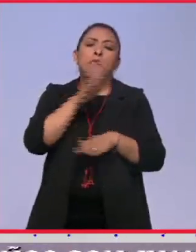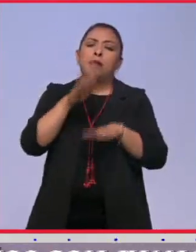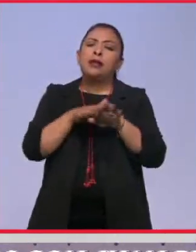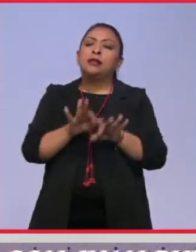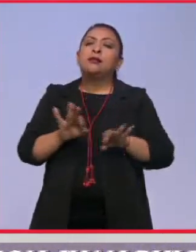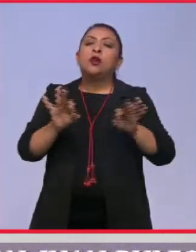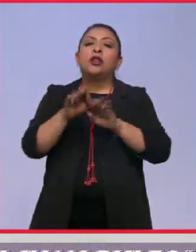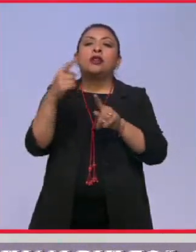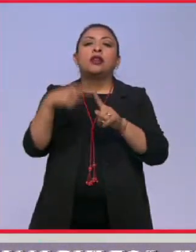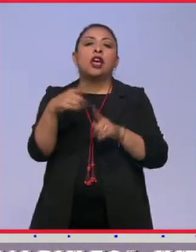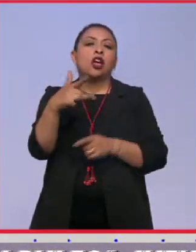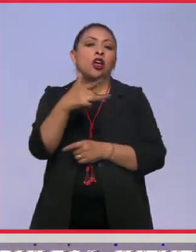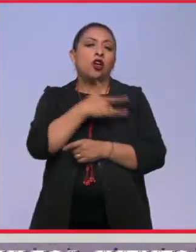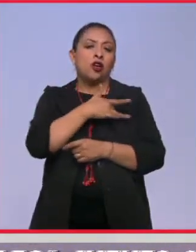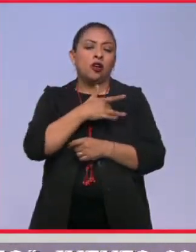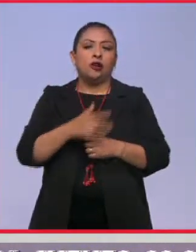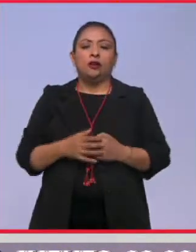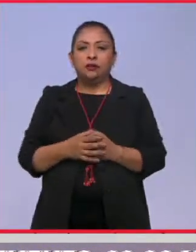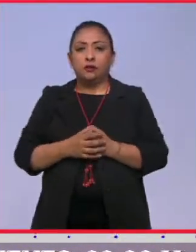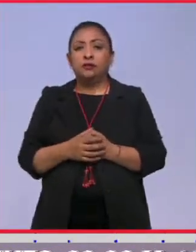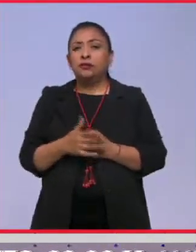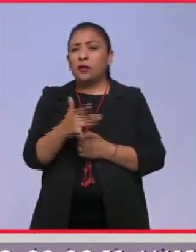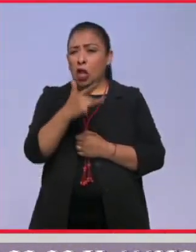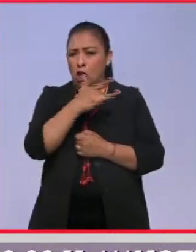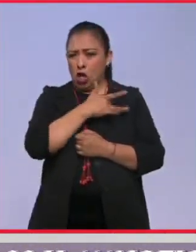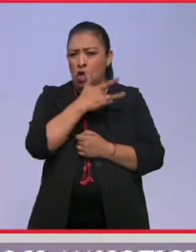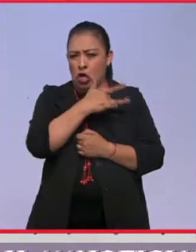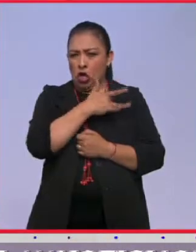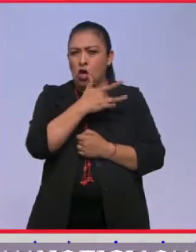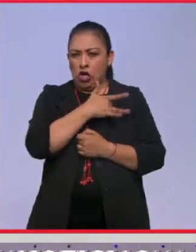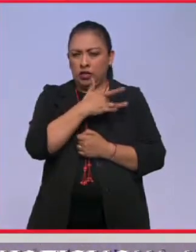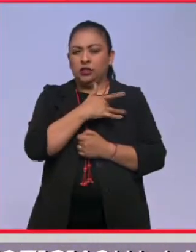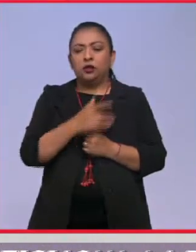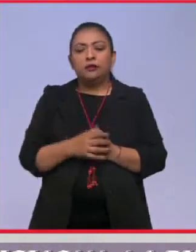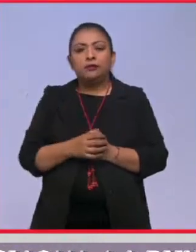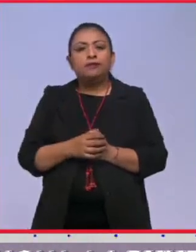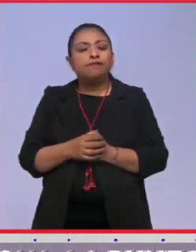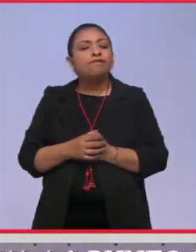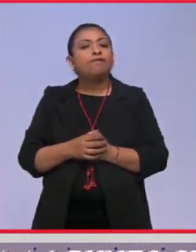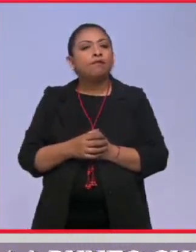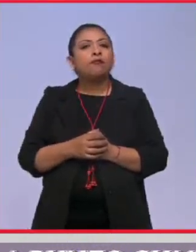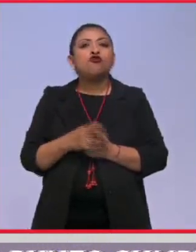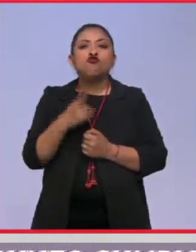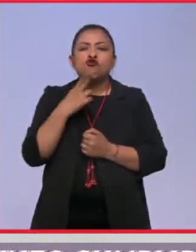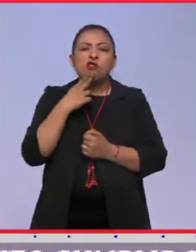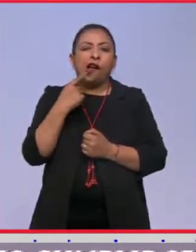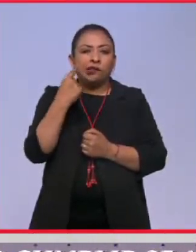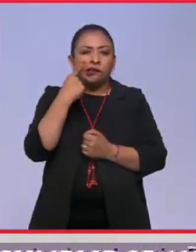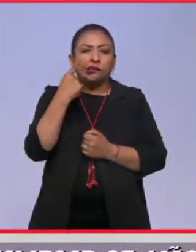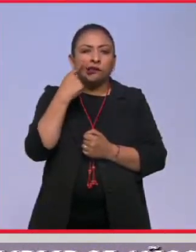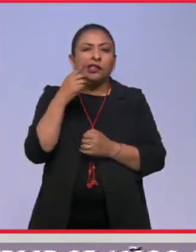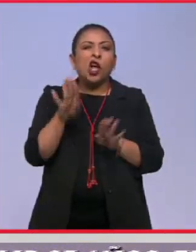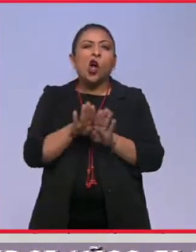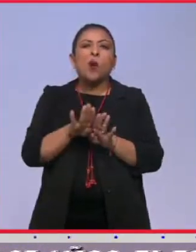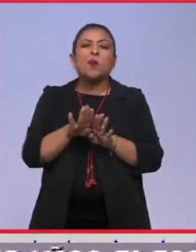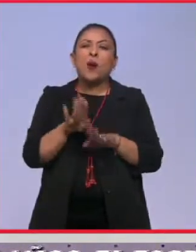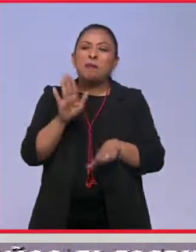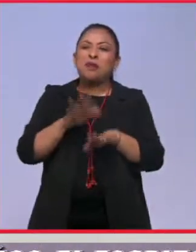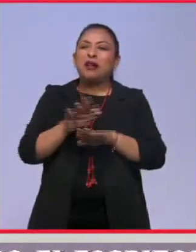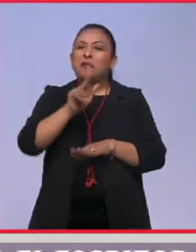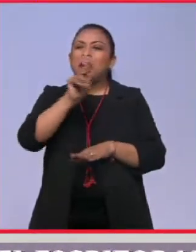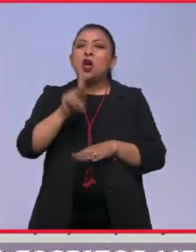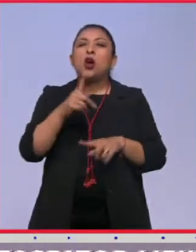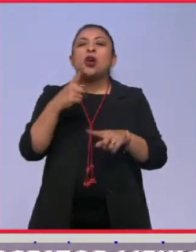del corazón. El corazón ha sido muy usado y abusado por